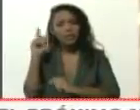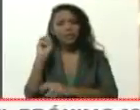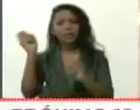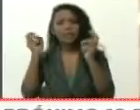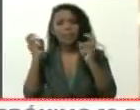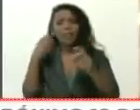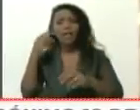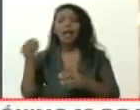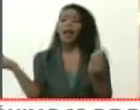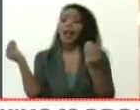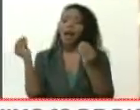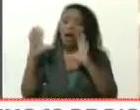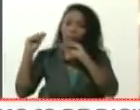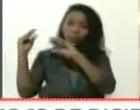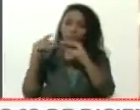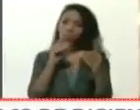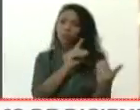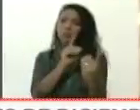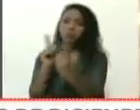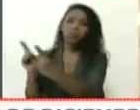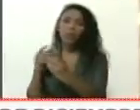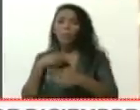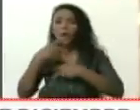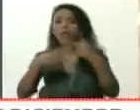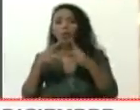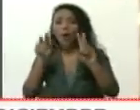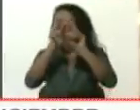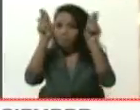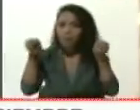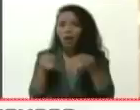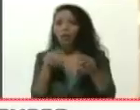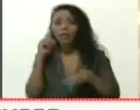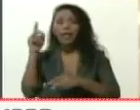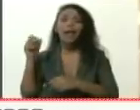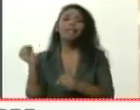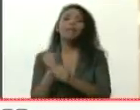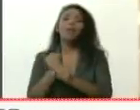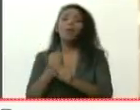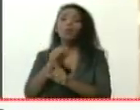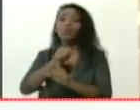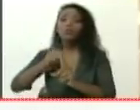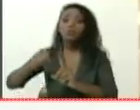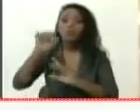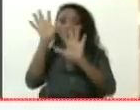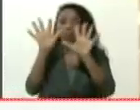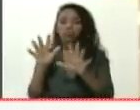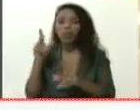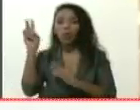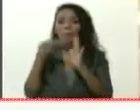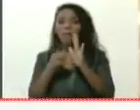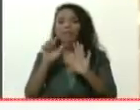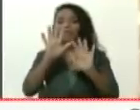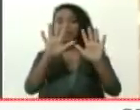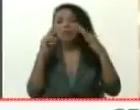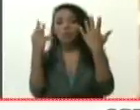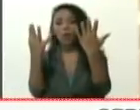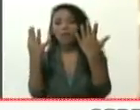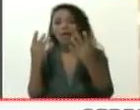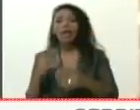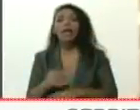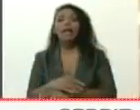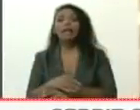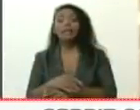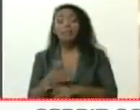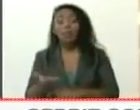diálogo político. Esto en el marco de la cumbre del cambio climático COP 2019. Es importante destacar